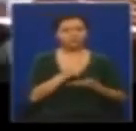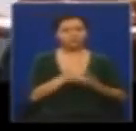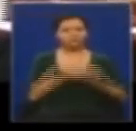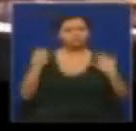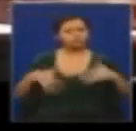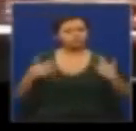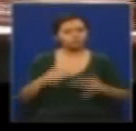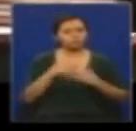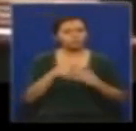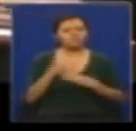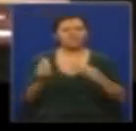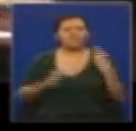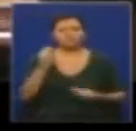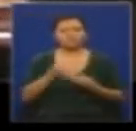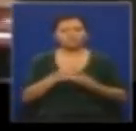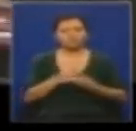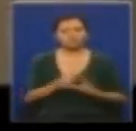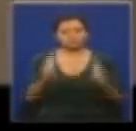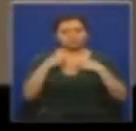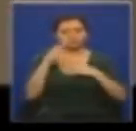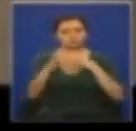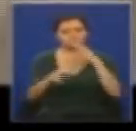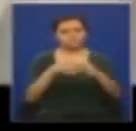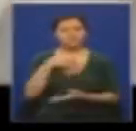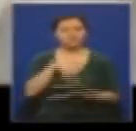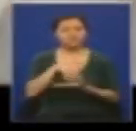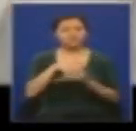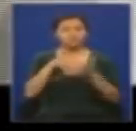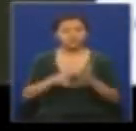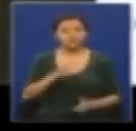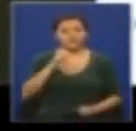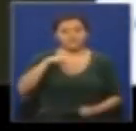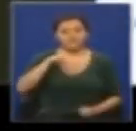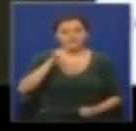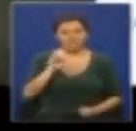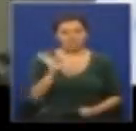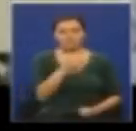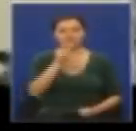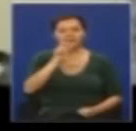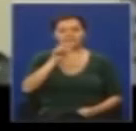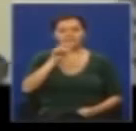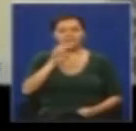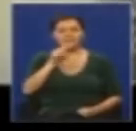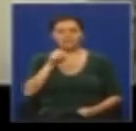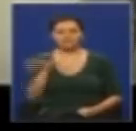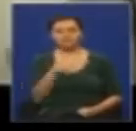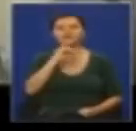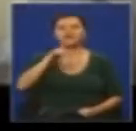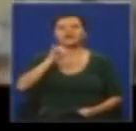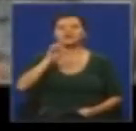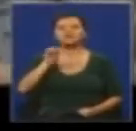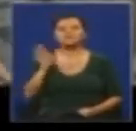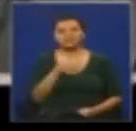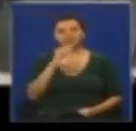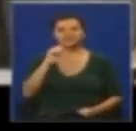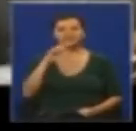esta acreditación les otorga a ellos. Los estudiantes Emilio Ramírez y Jaime Castells destacan los beneficios que